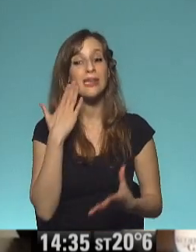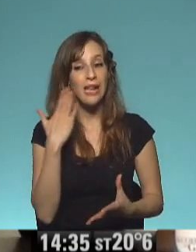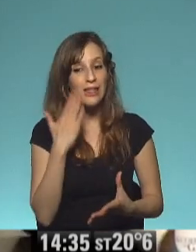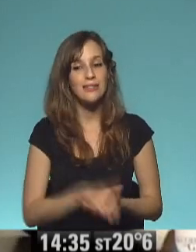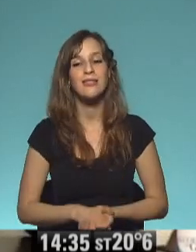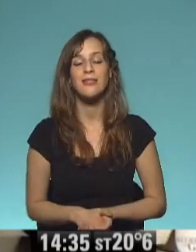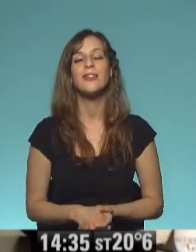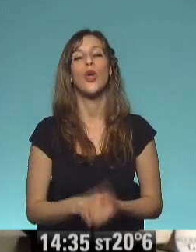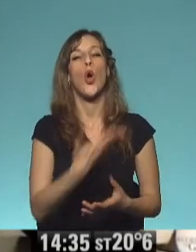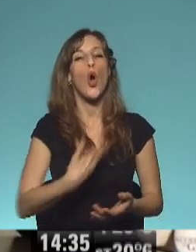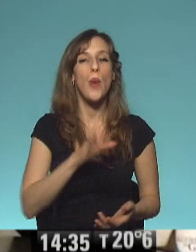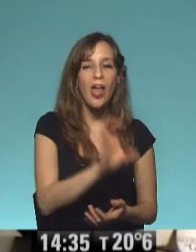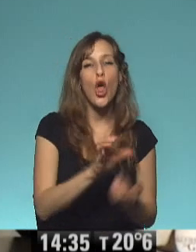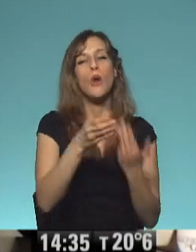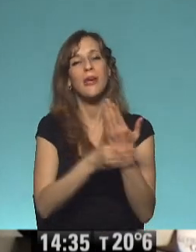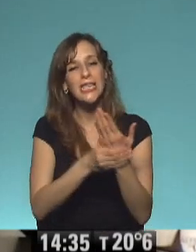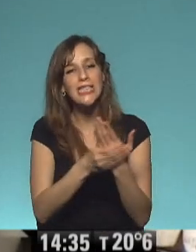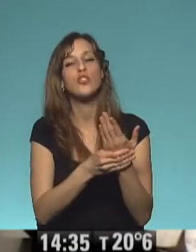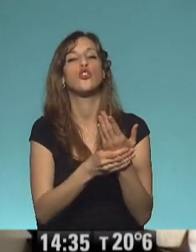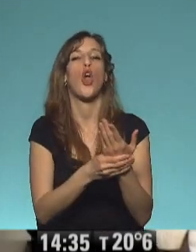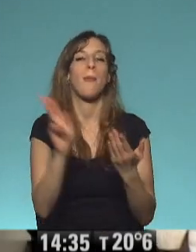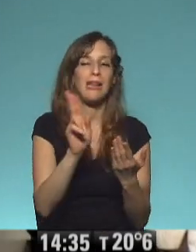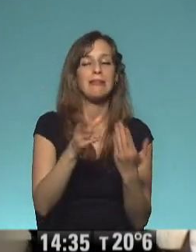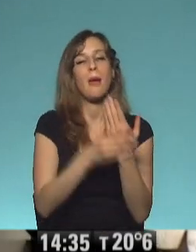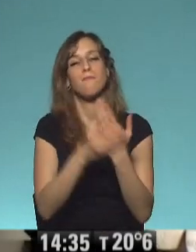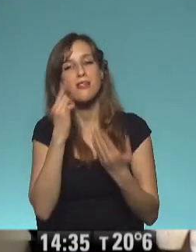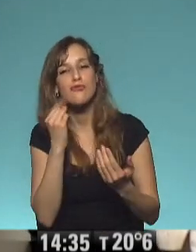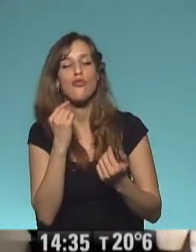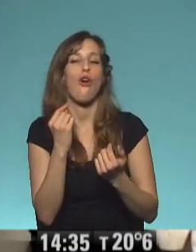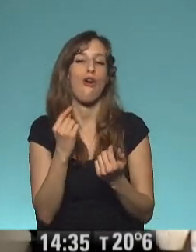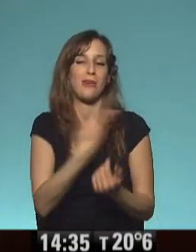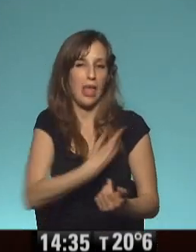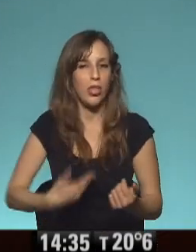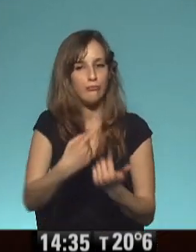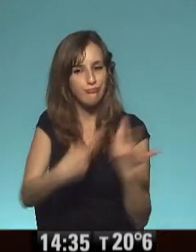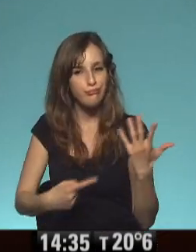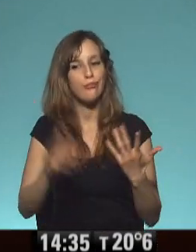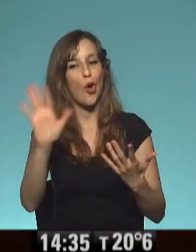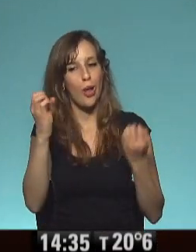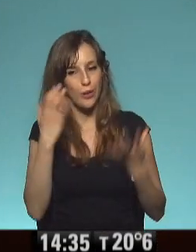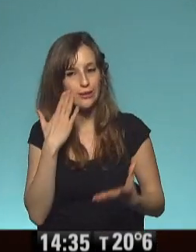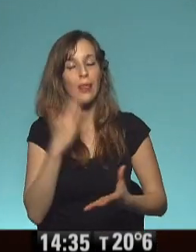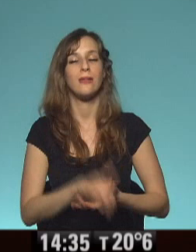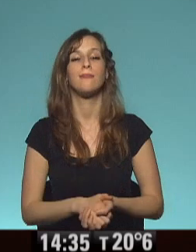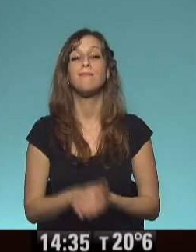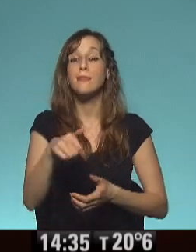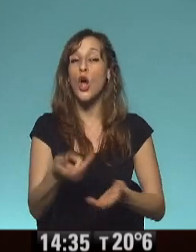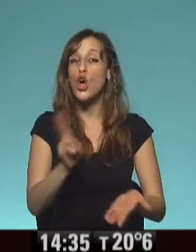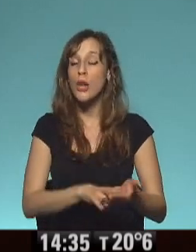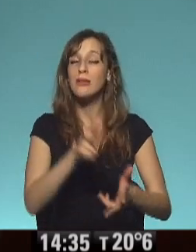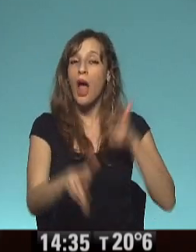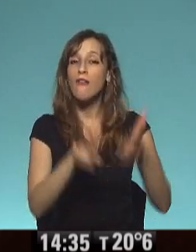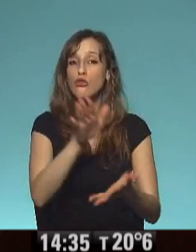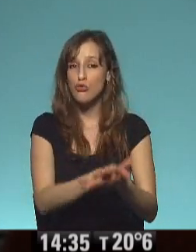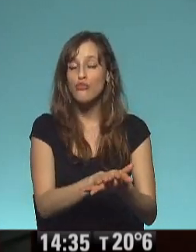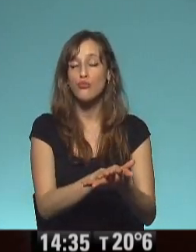presidente, Lisandro. Señor gobernador, señores ministros, señora ministra, ¿cómo les va? Bueno, vuelvo a lo sanitario y pedirle,